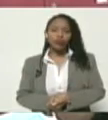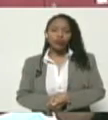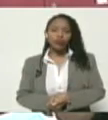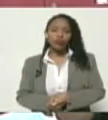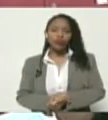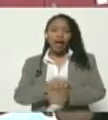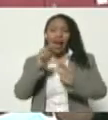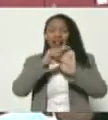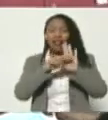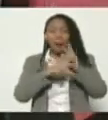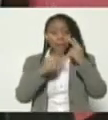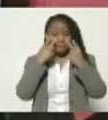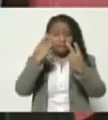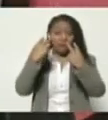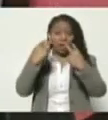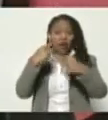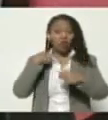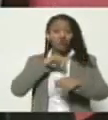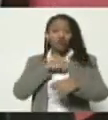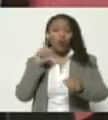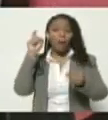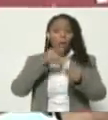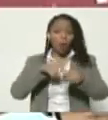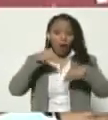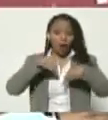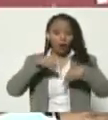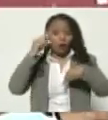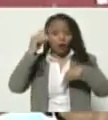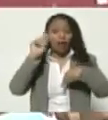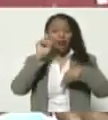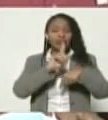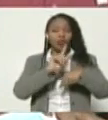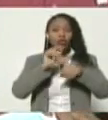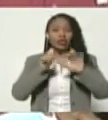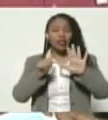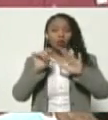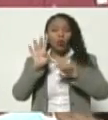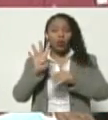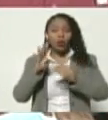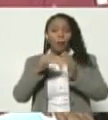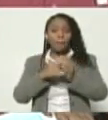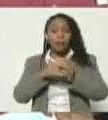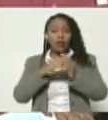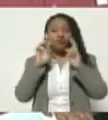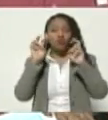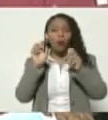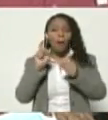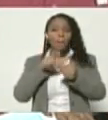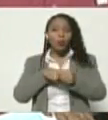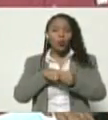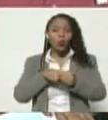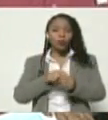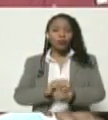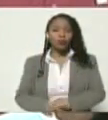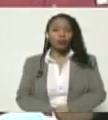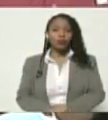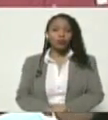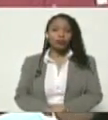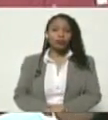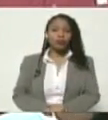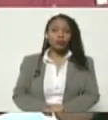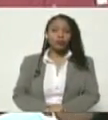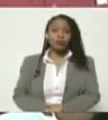El nivel, mire, nosotros hemos inscrito en estos días, creo que son 164 mil nuevos inscritos, ¿verdad? Que